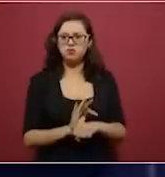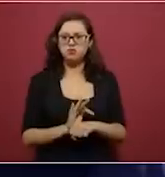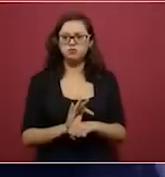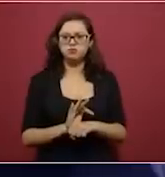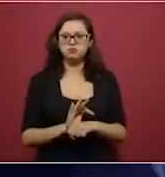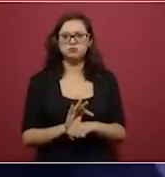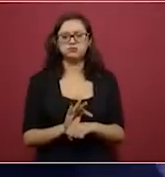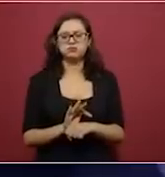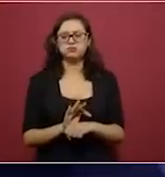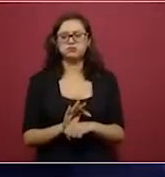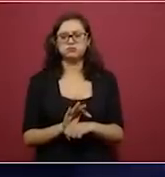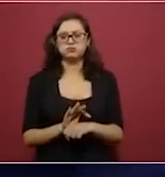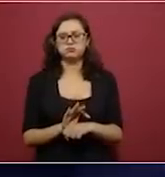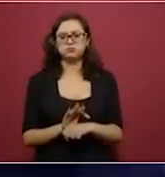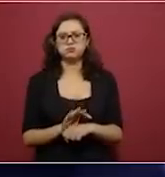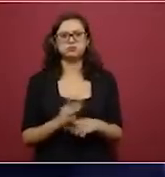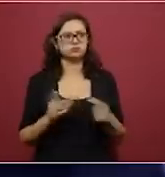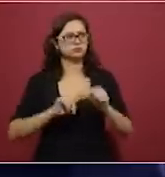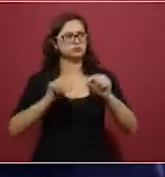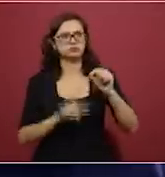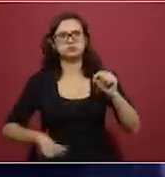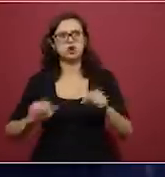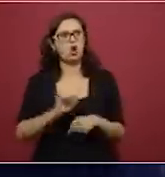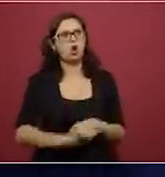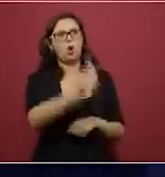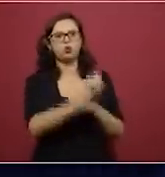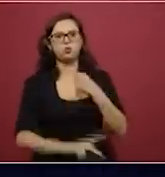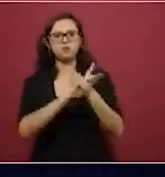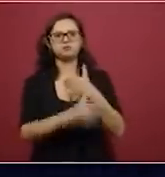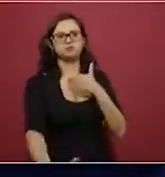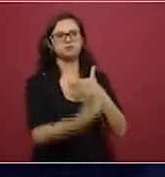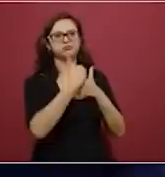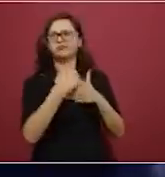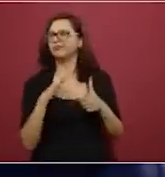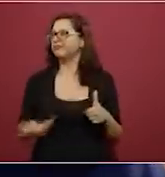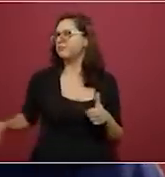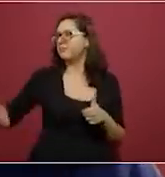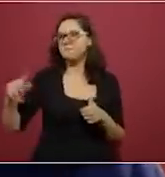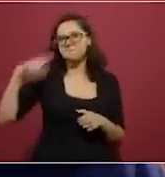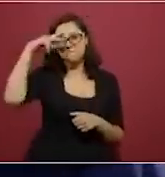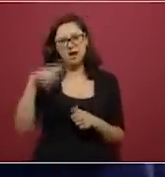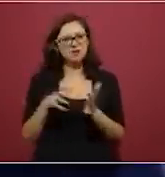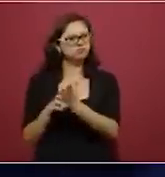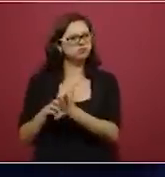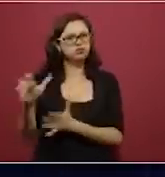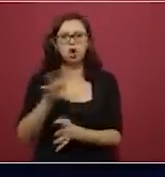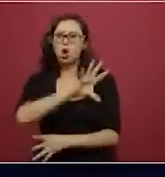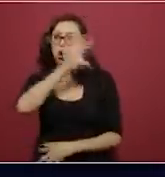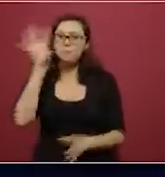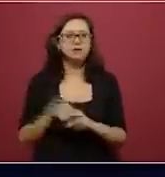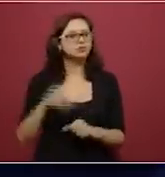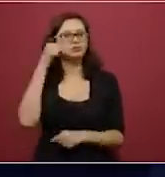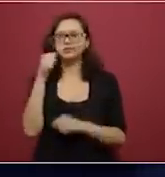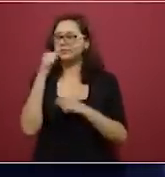si se trata de la defensa nacional todos los mexicanos como ha sucedido en nuestra historia